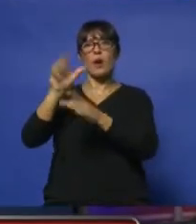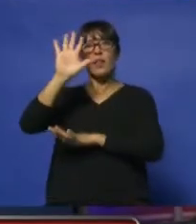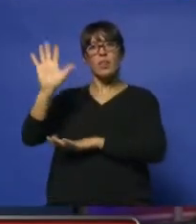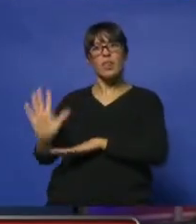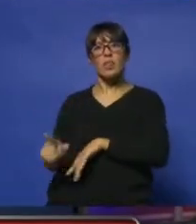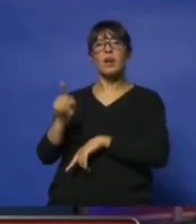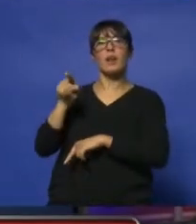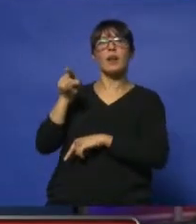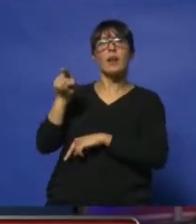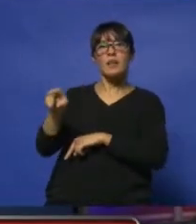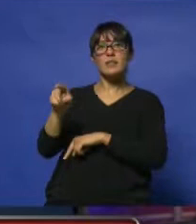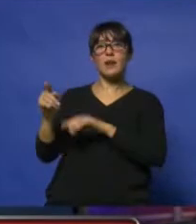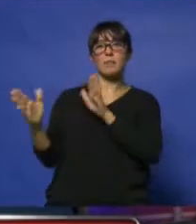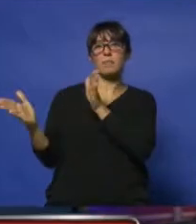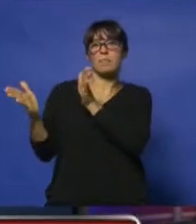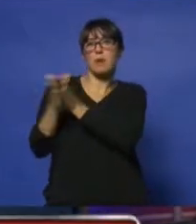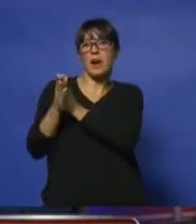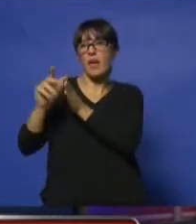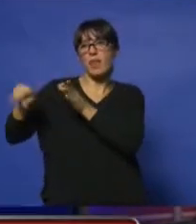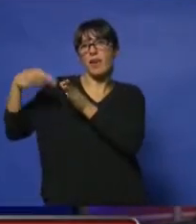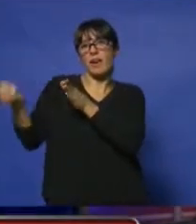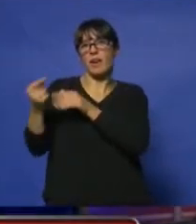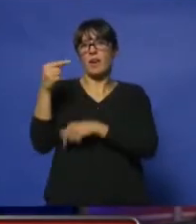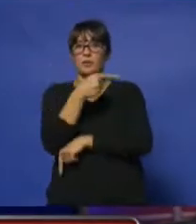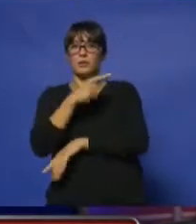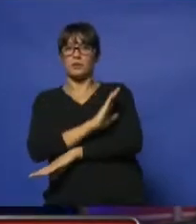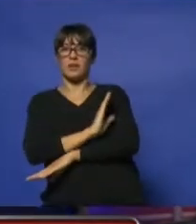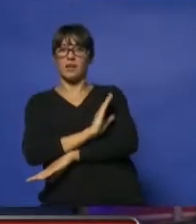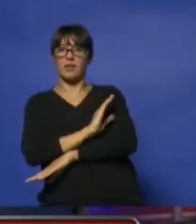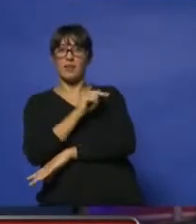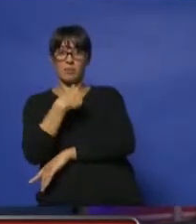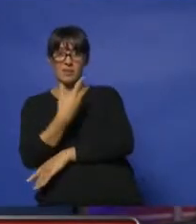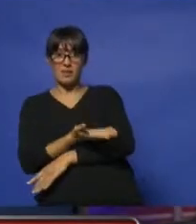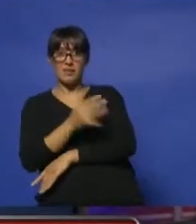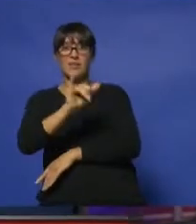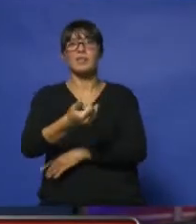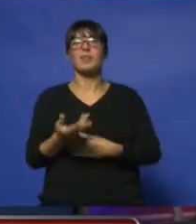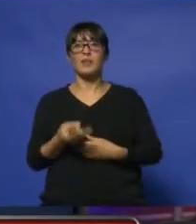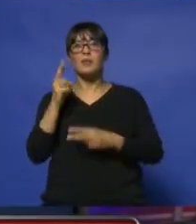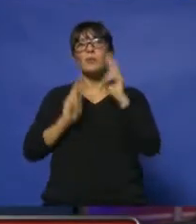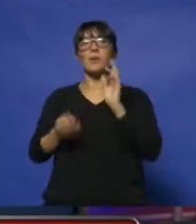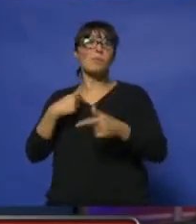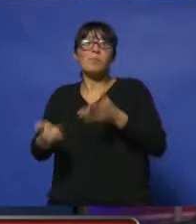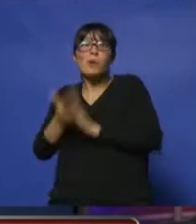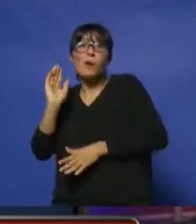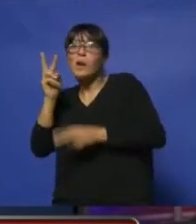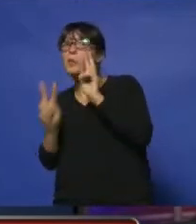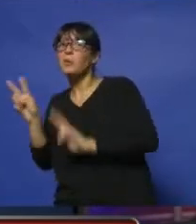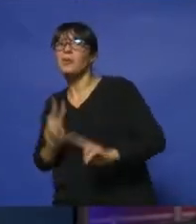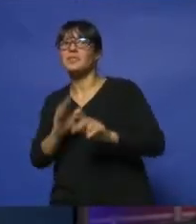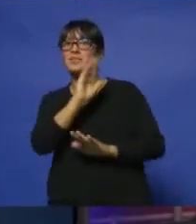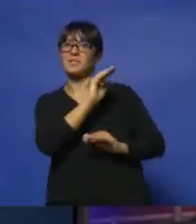esa escenografía pegada está la suya. Dale, ¿sí? Mía. Ahí está. Si quiere ir buscándola, le doy el paso. Chau, hasta